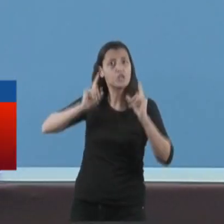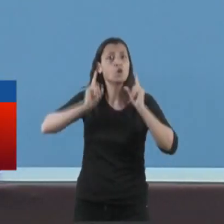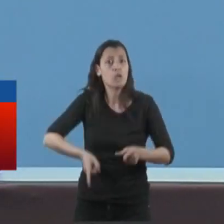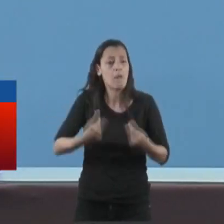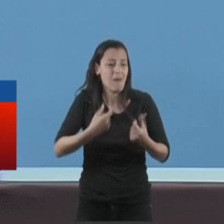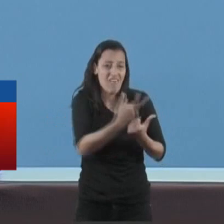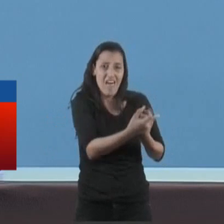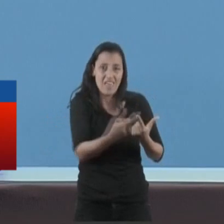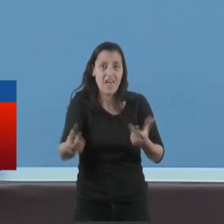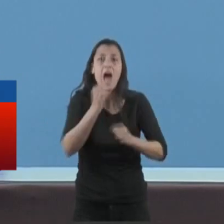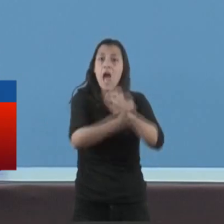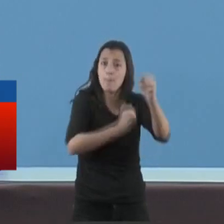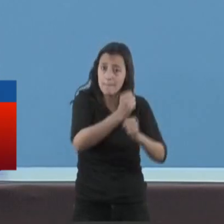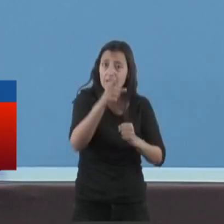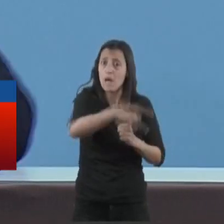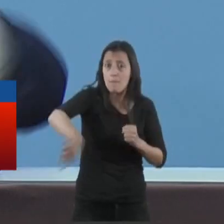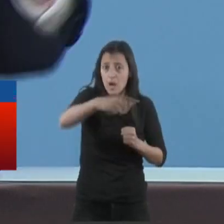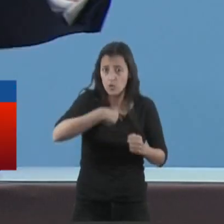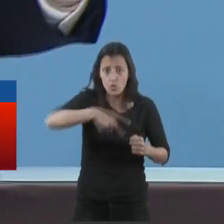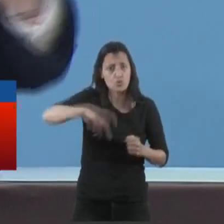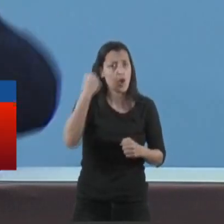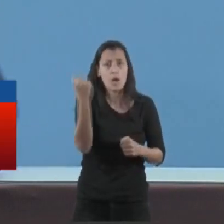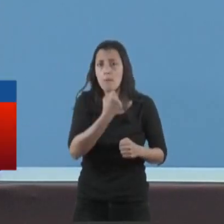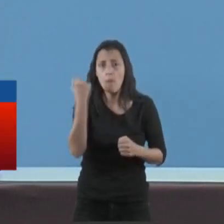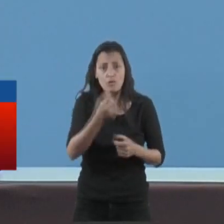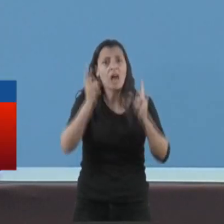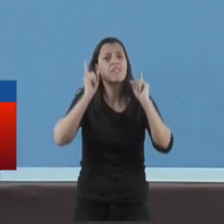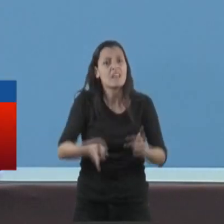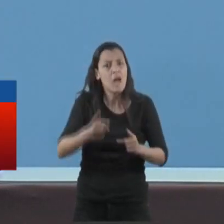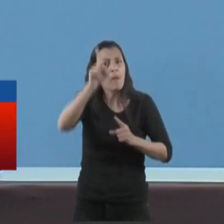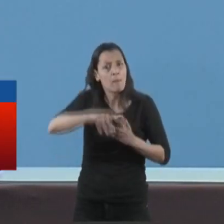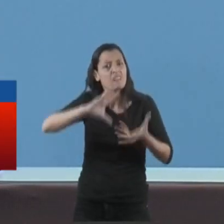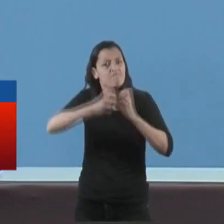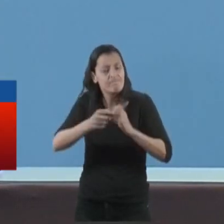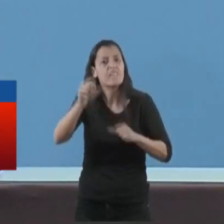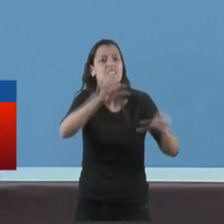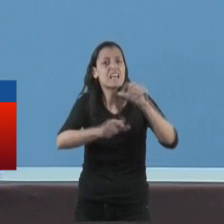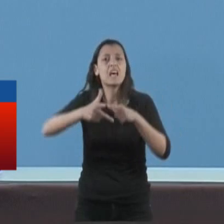la empresa, que para nosotros es tan importante, se vería afectado la ciencia y la tecnología.